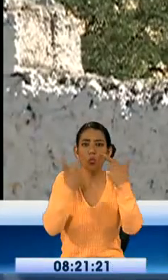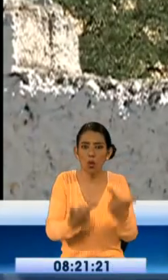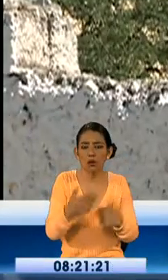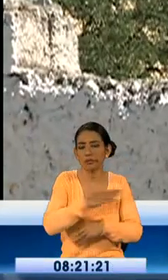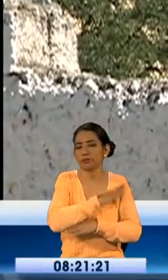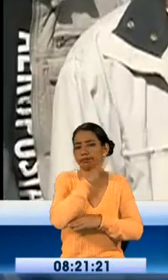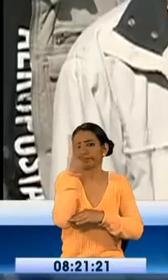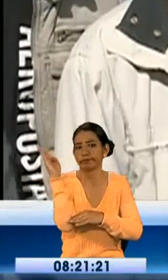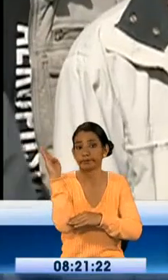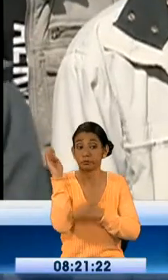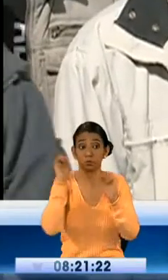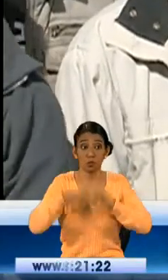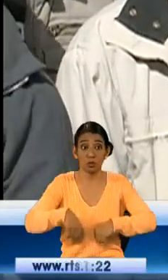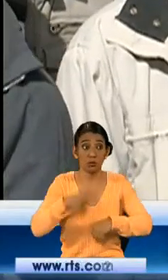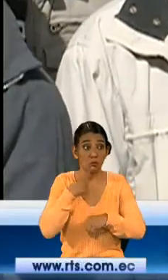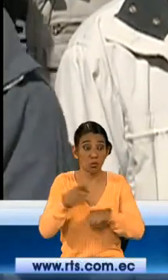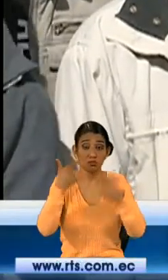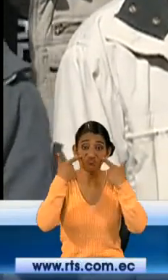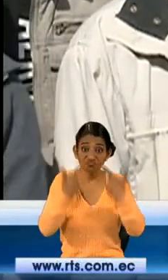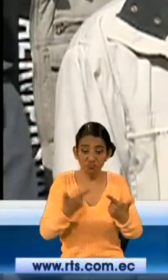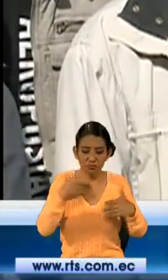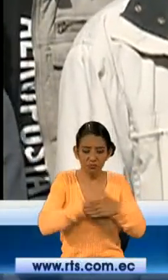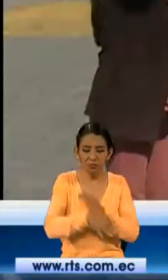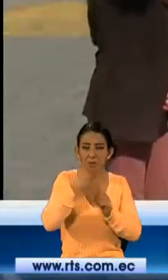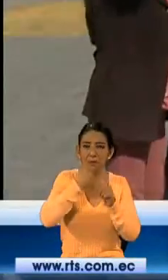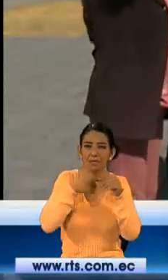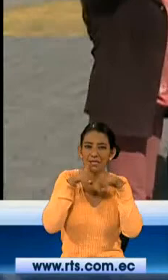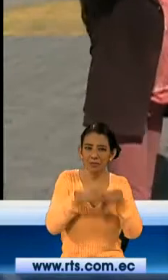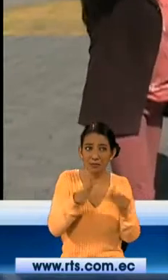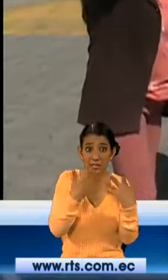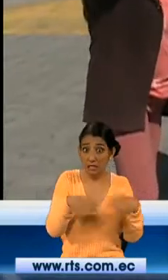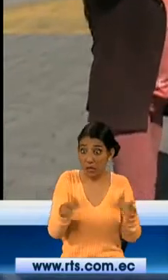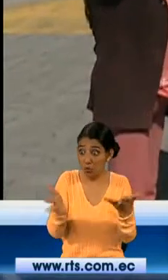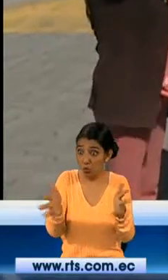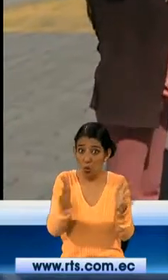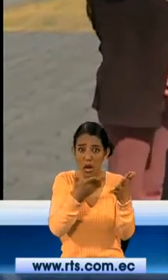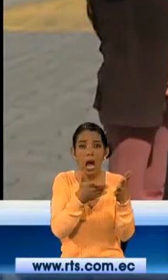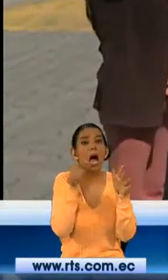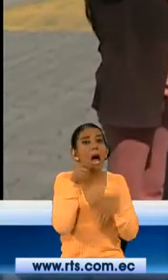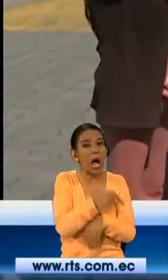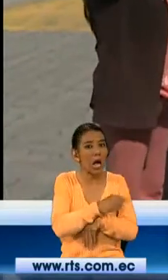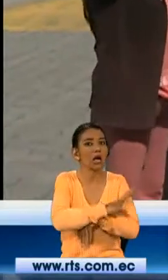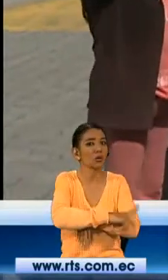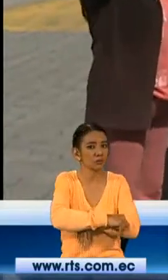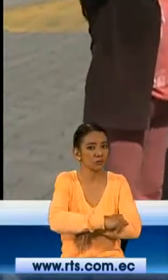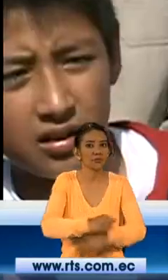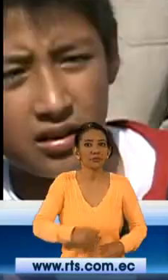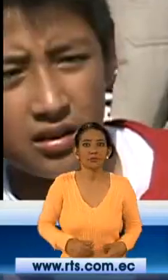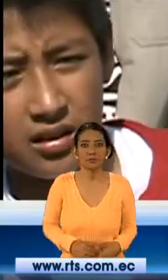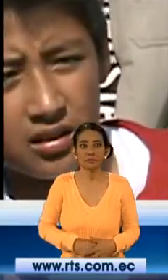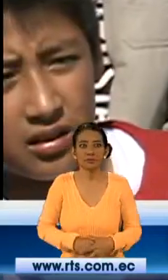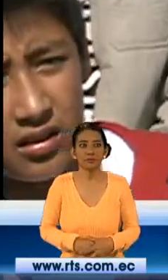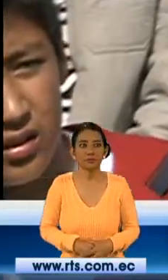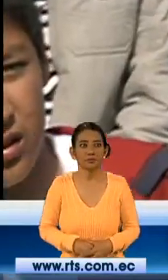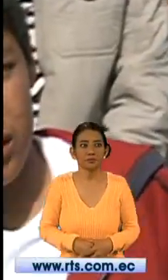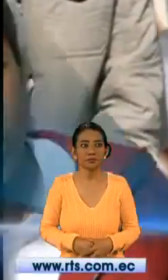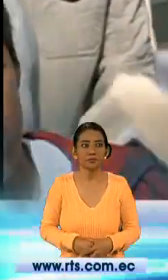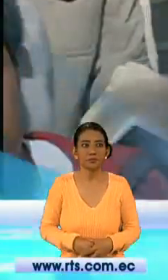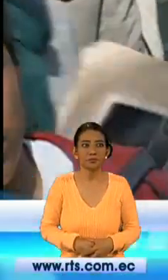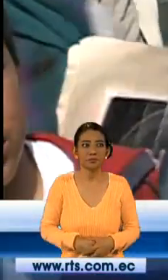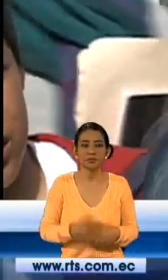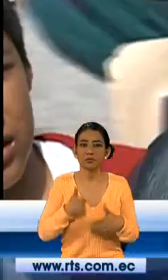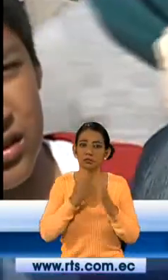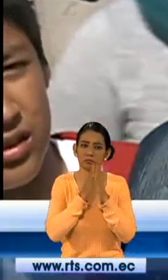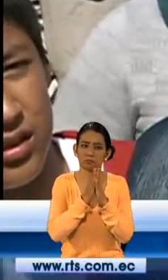horas del día, ya que desde que el conserje en el mes de septiembre salió del colegio, se han suscitado estos inconvenientes. Entonces te pedimos que por favor